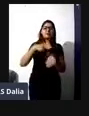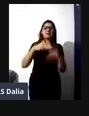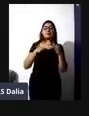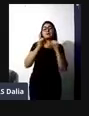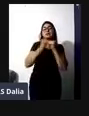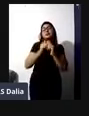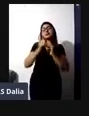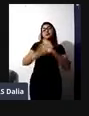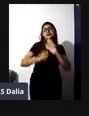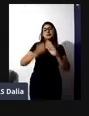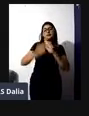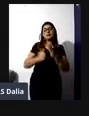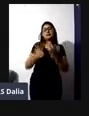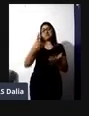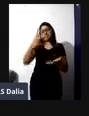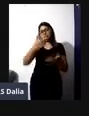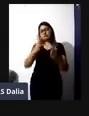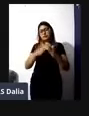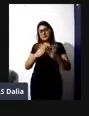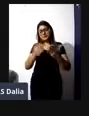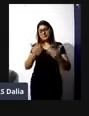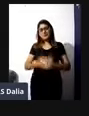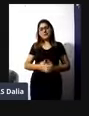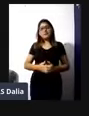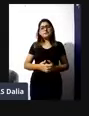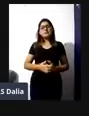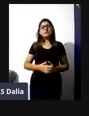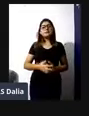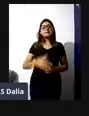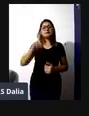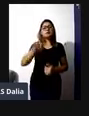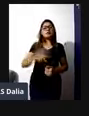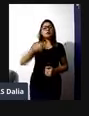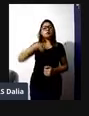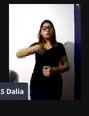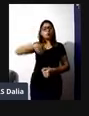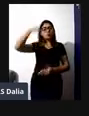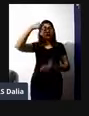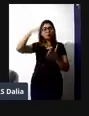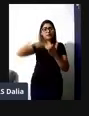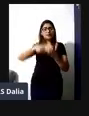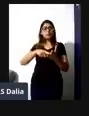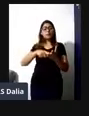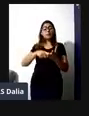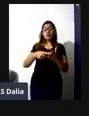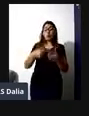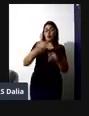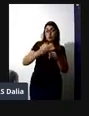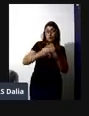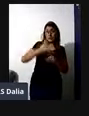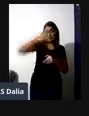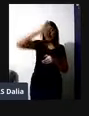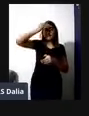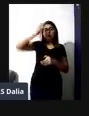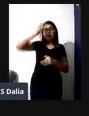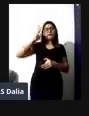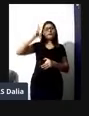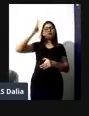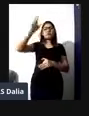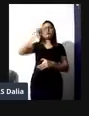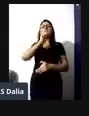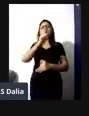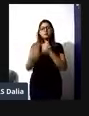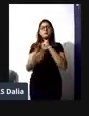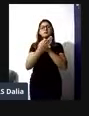ustedes, creo que nos van a servir para en un futuro, porque de algo estoy convencida. Esto que nos está